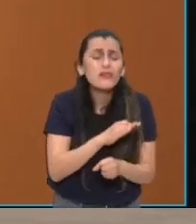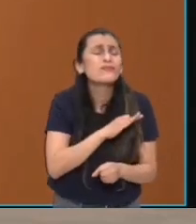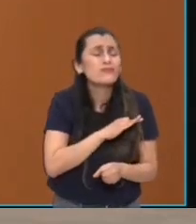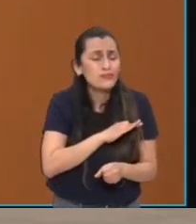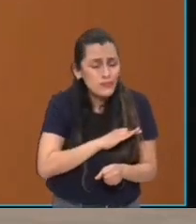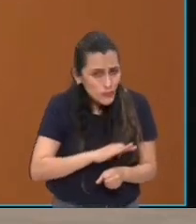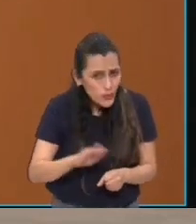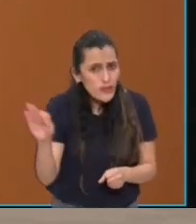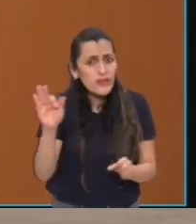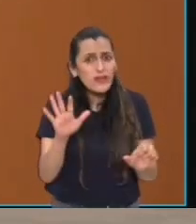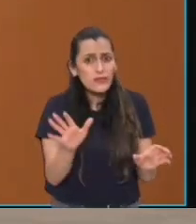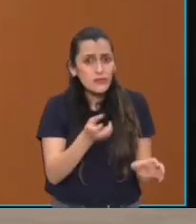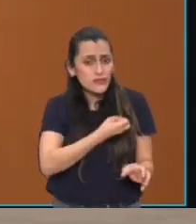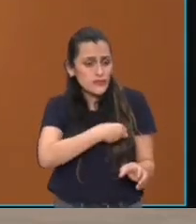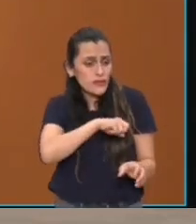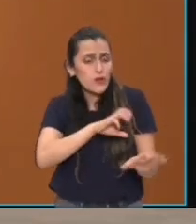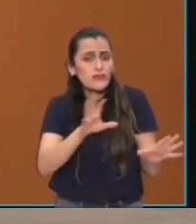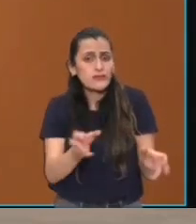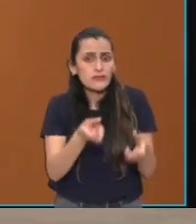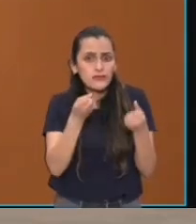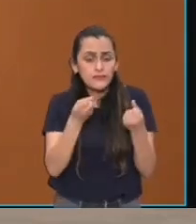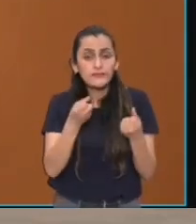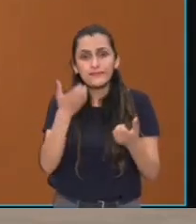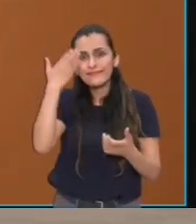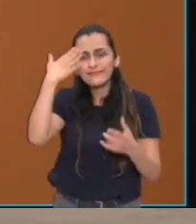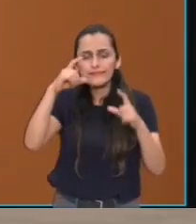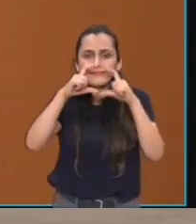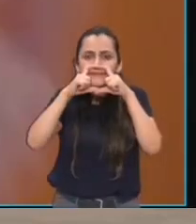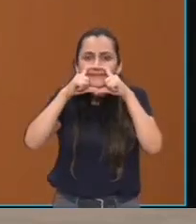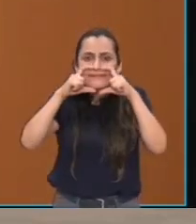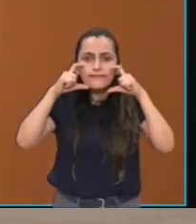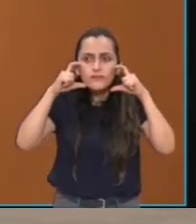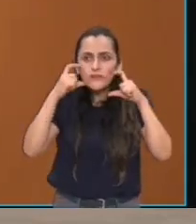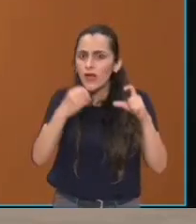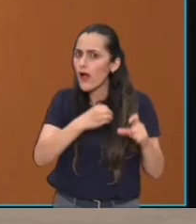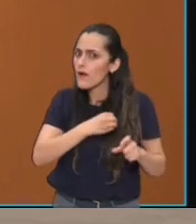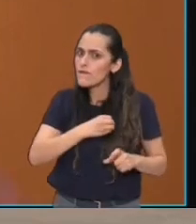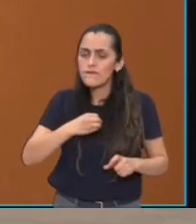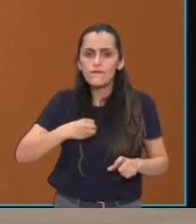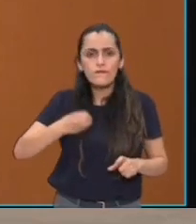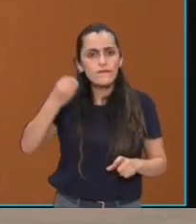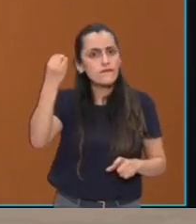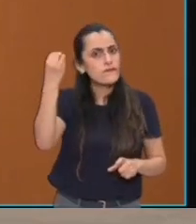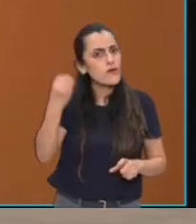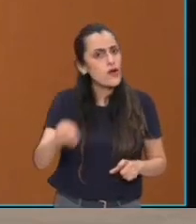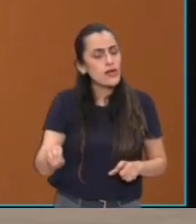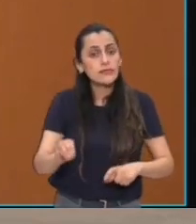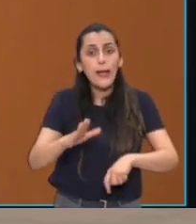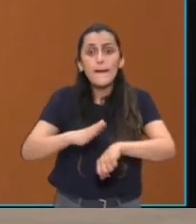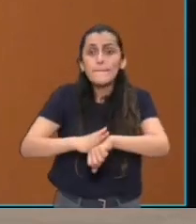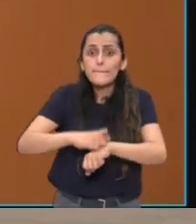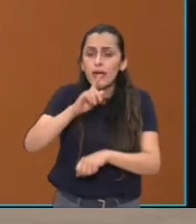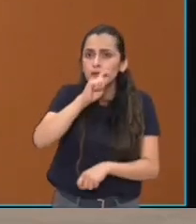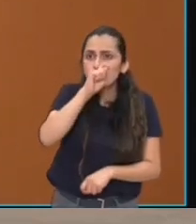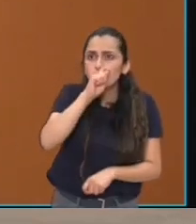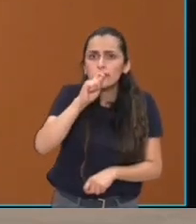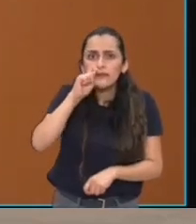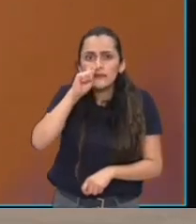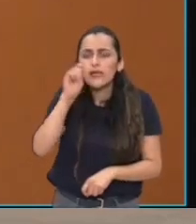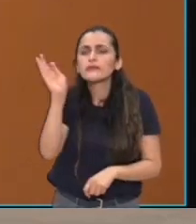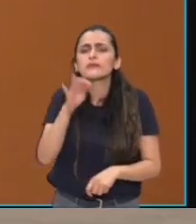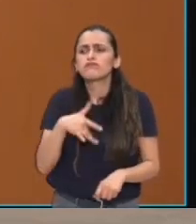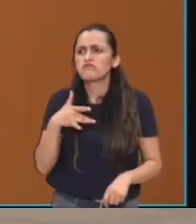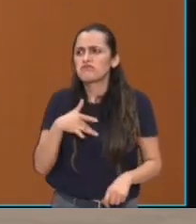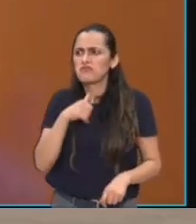hacer obligatorio el uso del cubreboca, que es la medida más importante. Hay que hacer muchas más pruebas para detectar a los